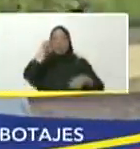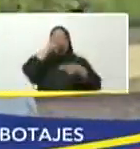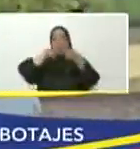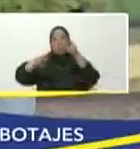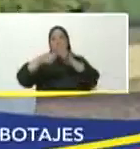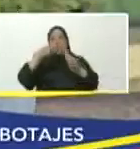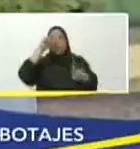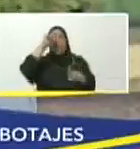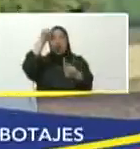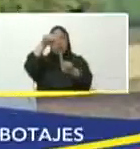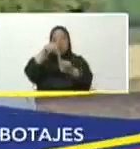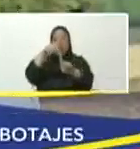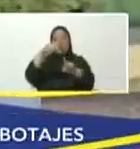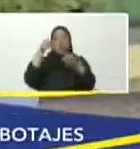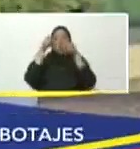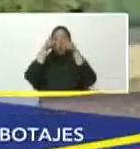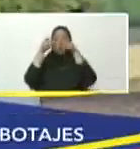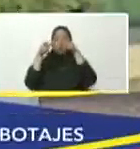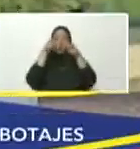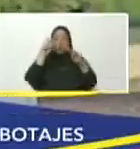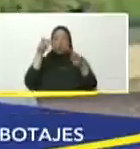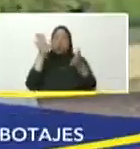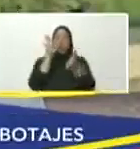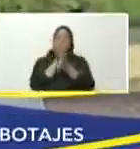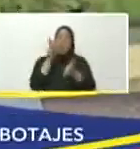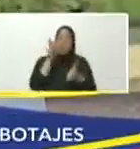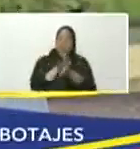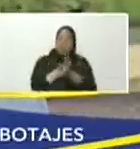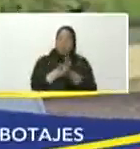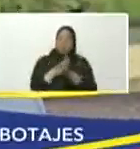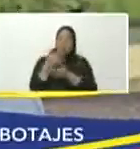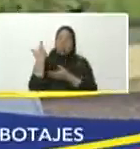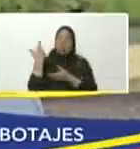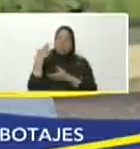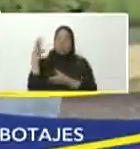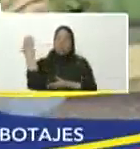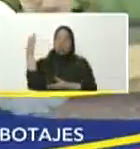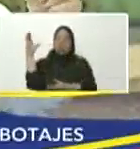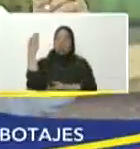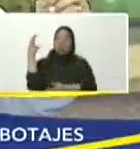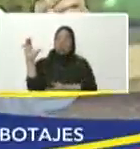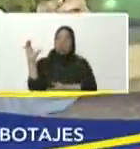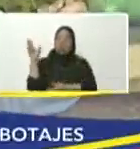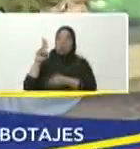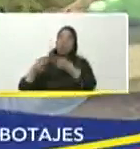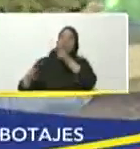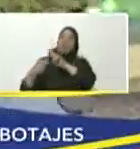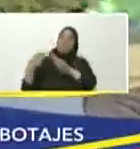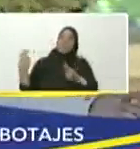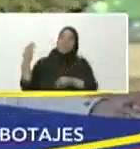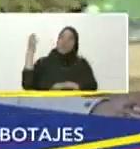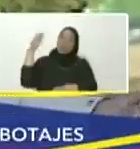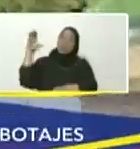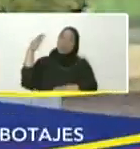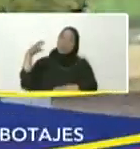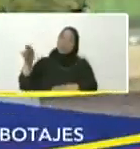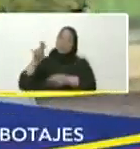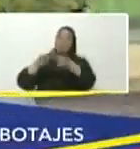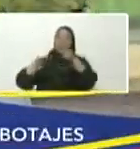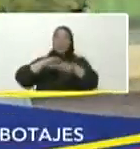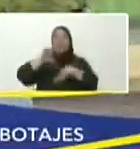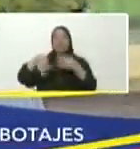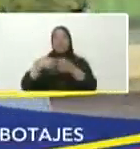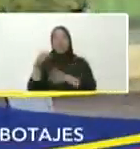por la seguridad por la estabilidad de colombia y la paz de colombia es la paz de